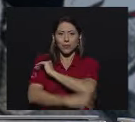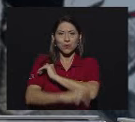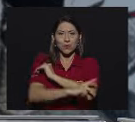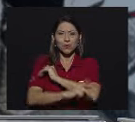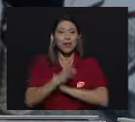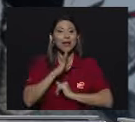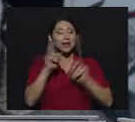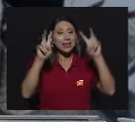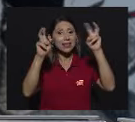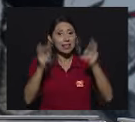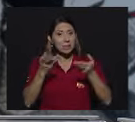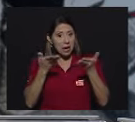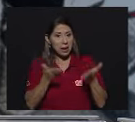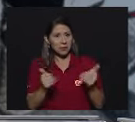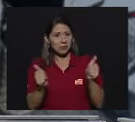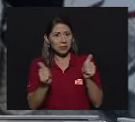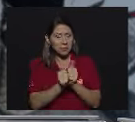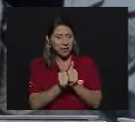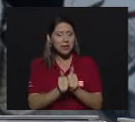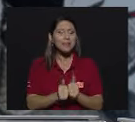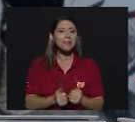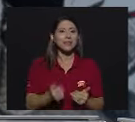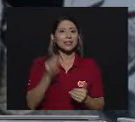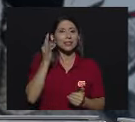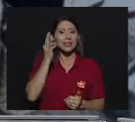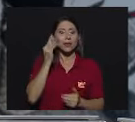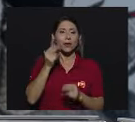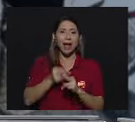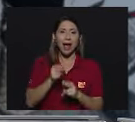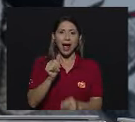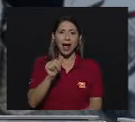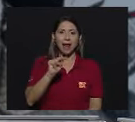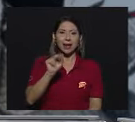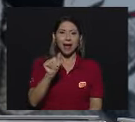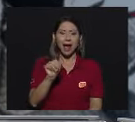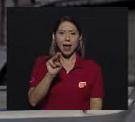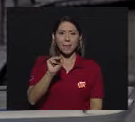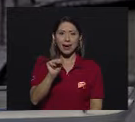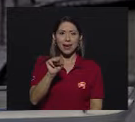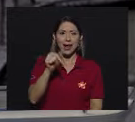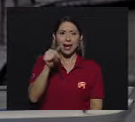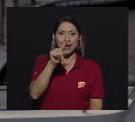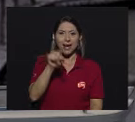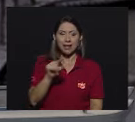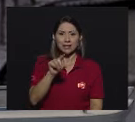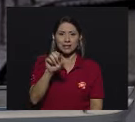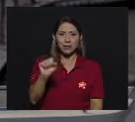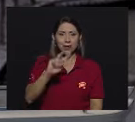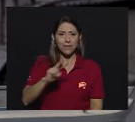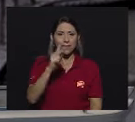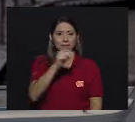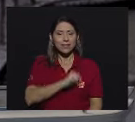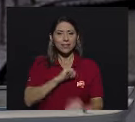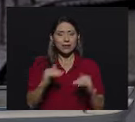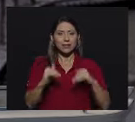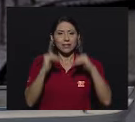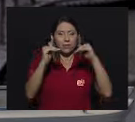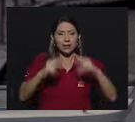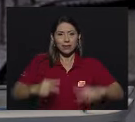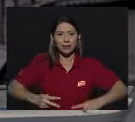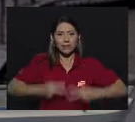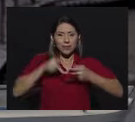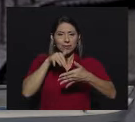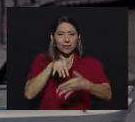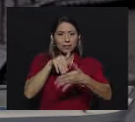país. Para hablar de este tema nos acompañan en esta oportunidad la señora Ana María Hernández Segura, quien es vicerrectora de